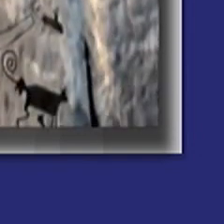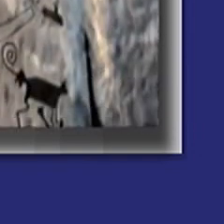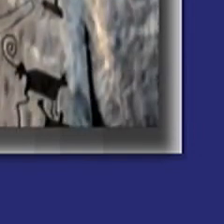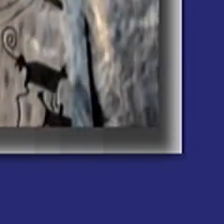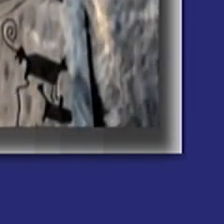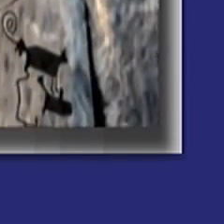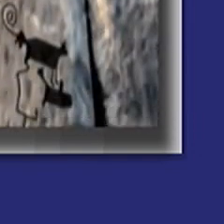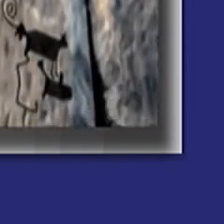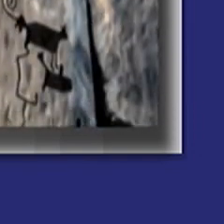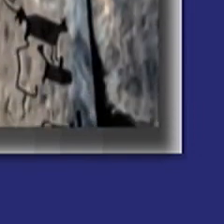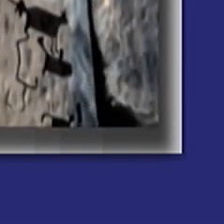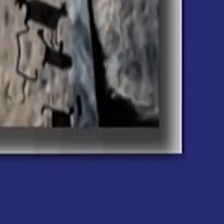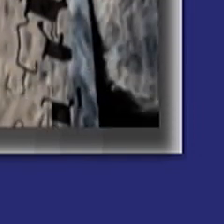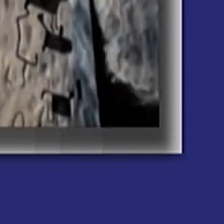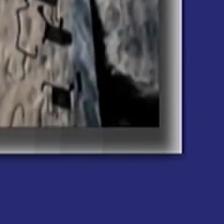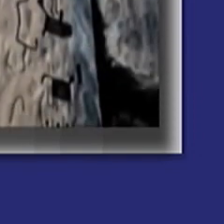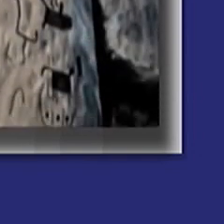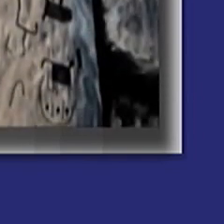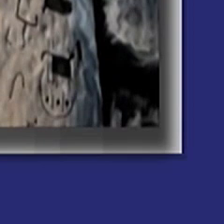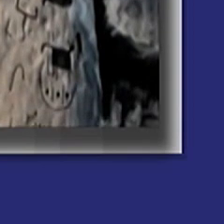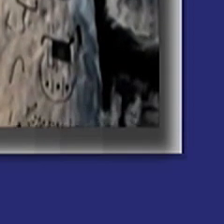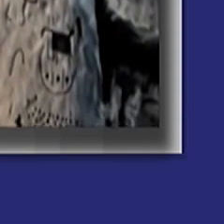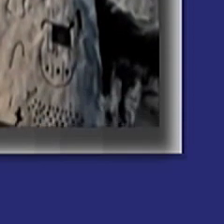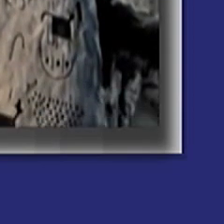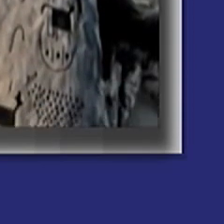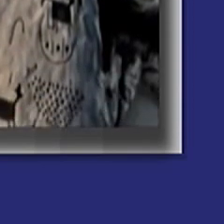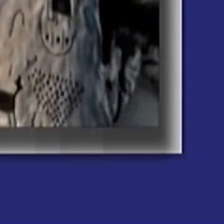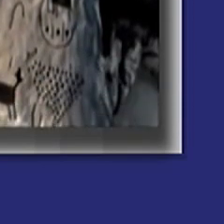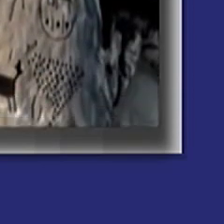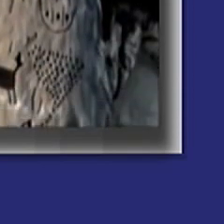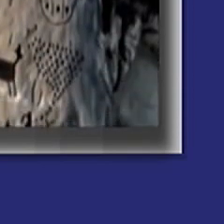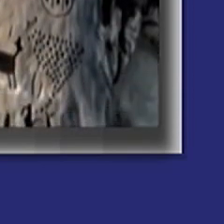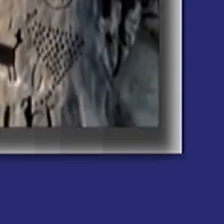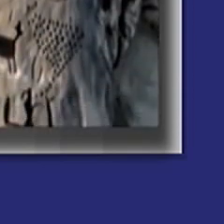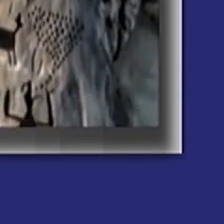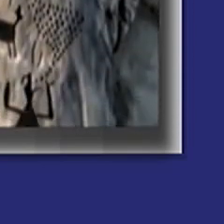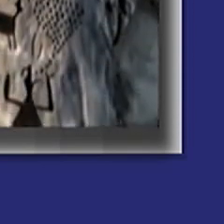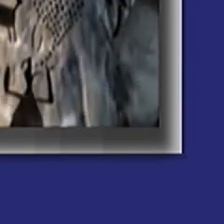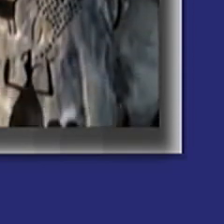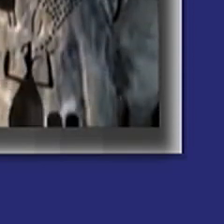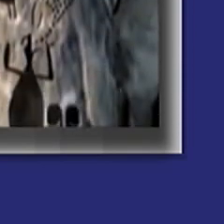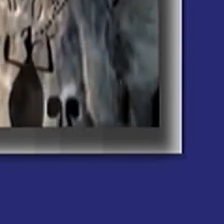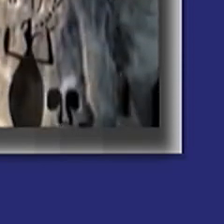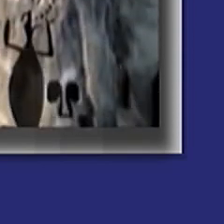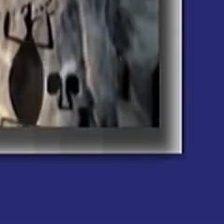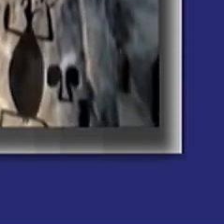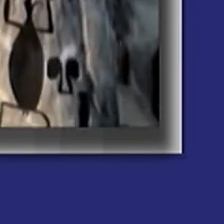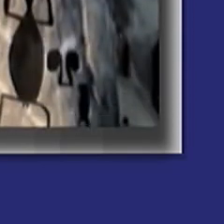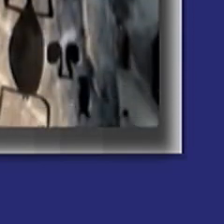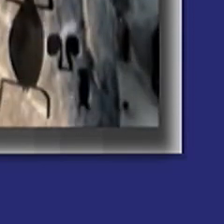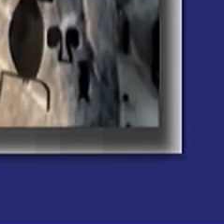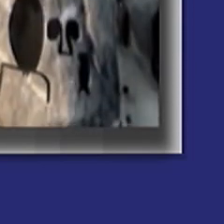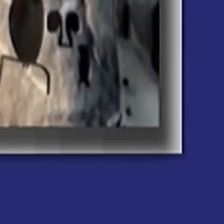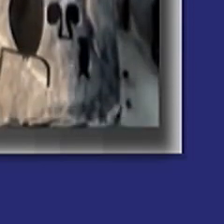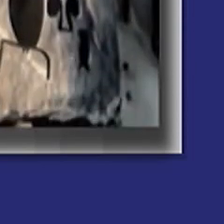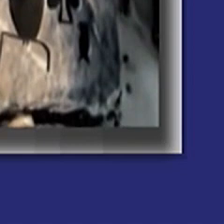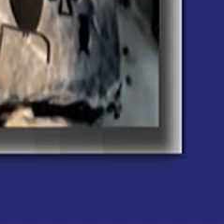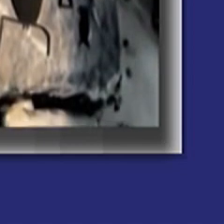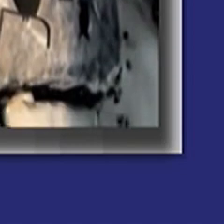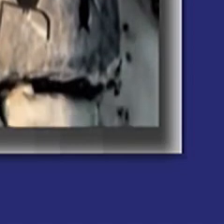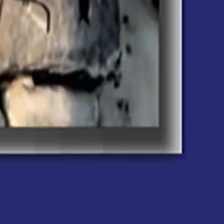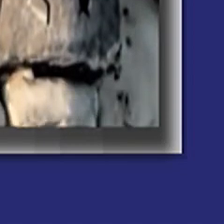de las figuras miden varios metros y la representación de una serpiente tiene una longitud de más de 30 metros.